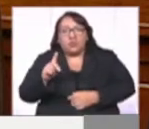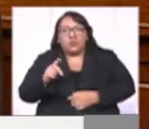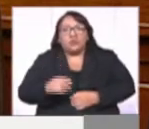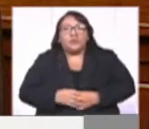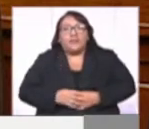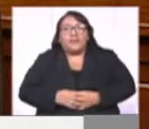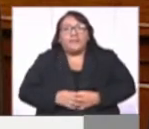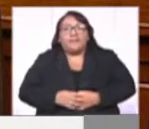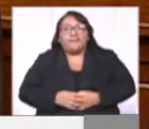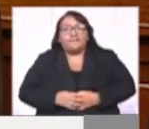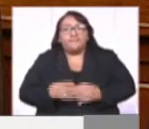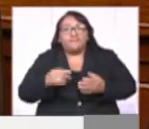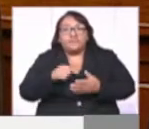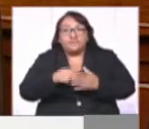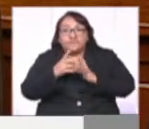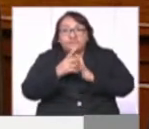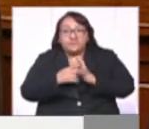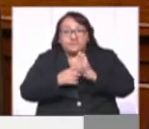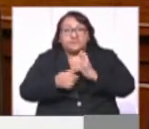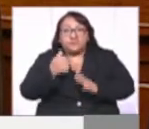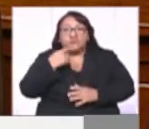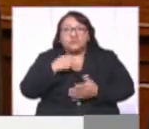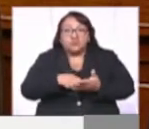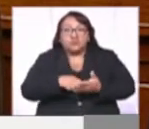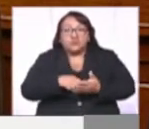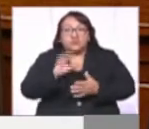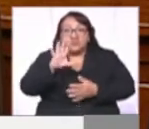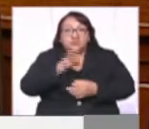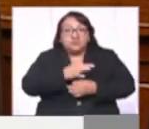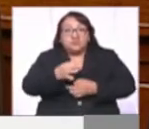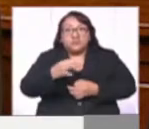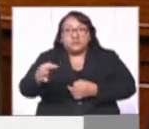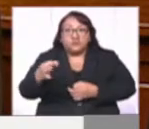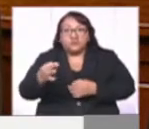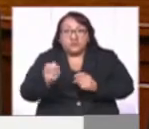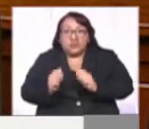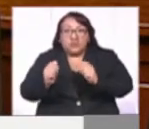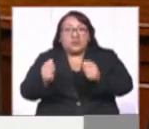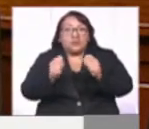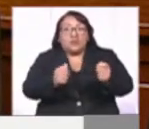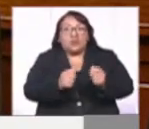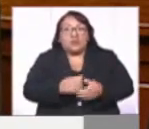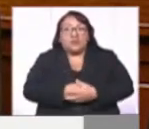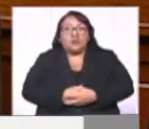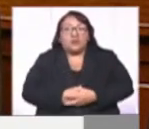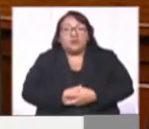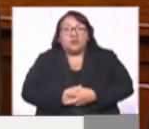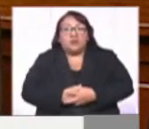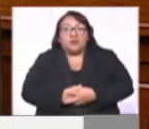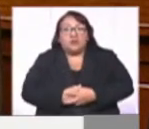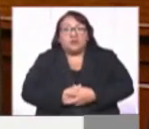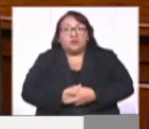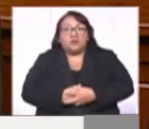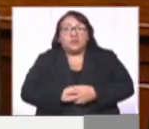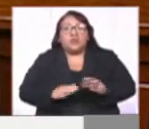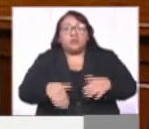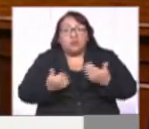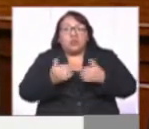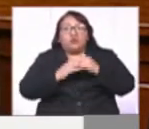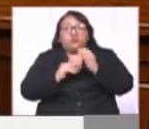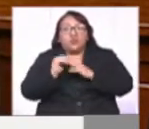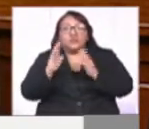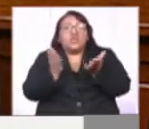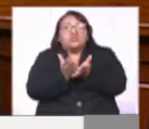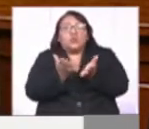señores, donde ese decreto supremo a 5 regiones le dan esa facultad que puedan construir su